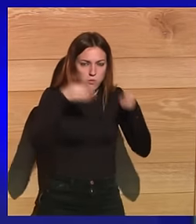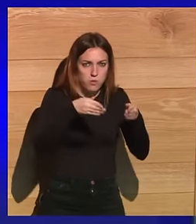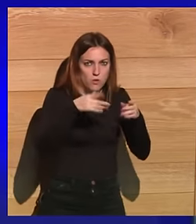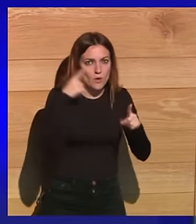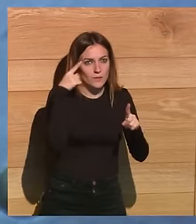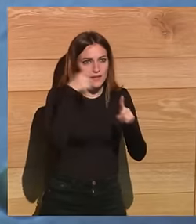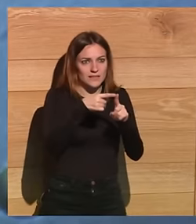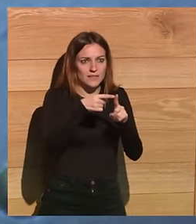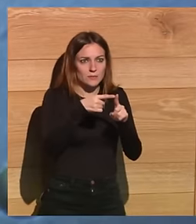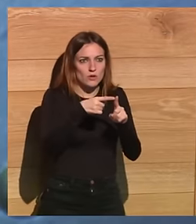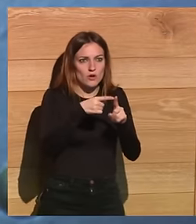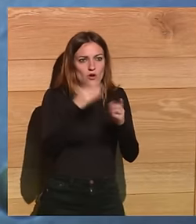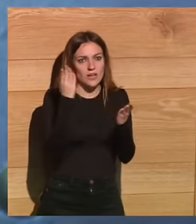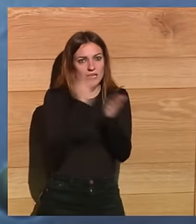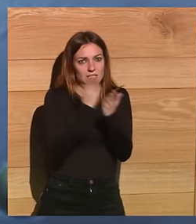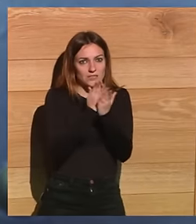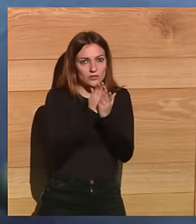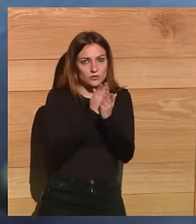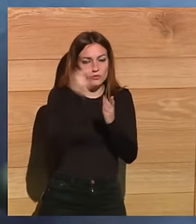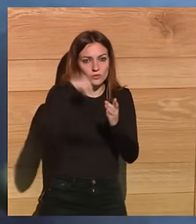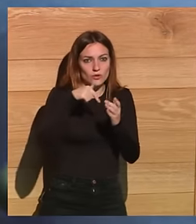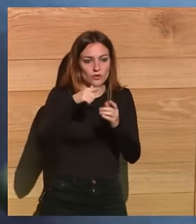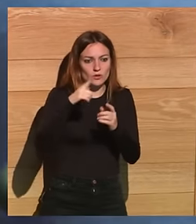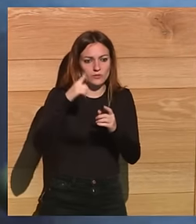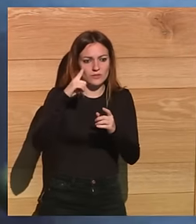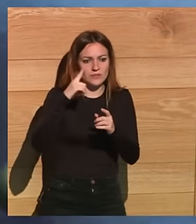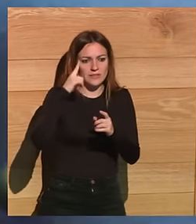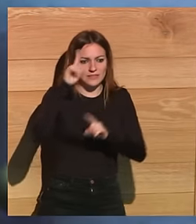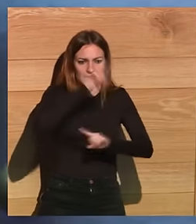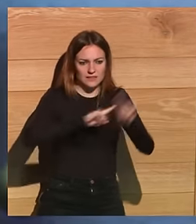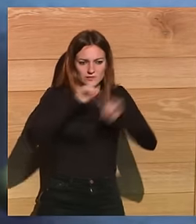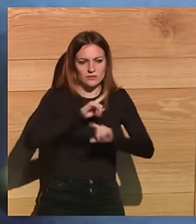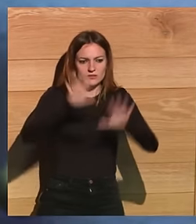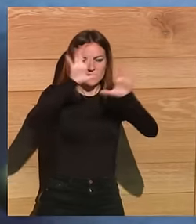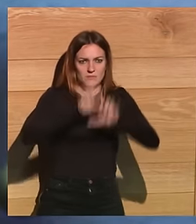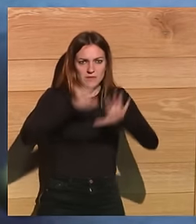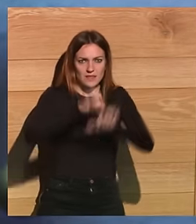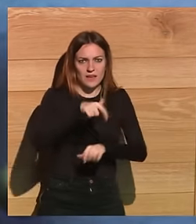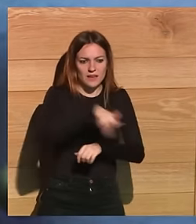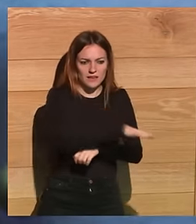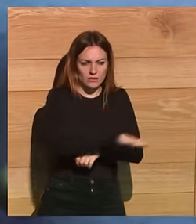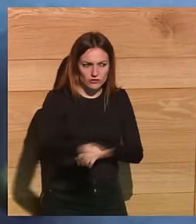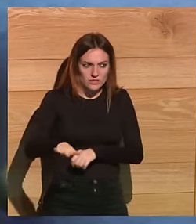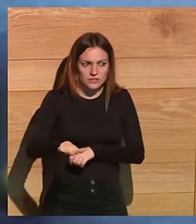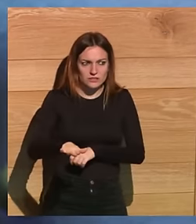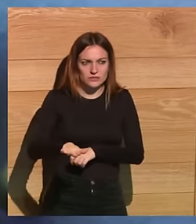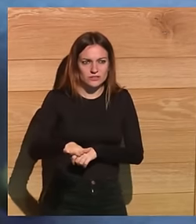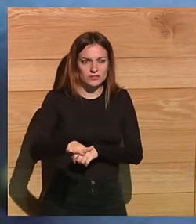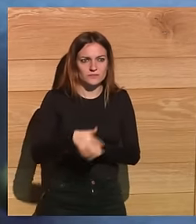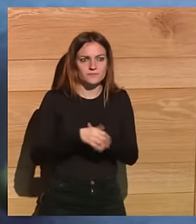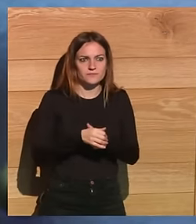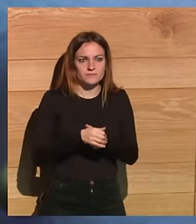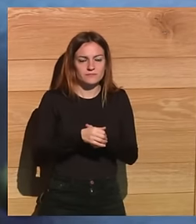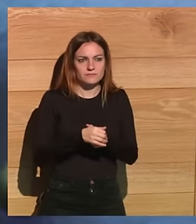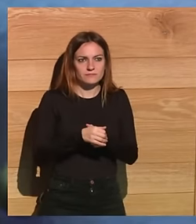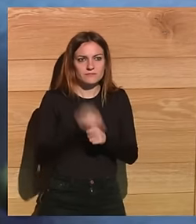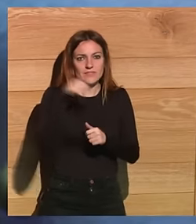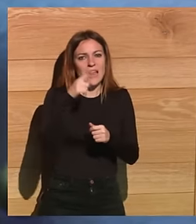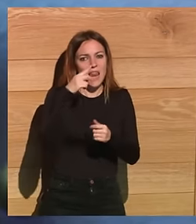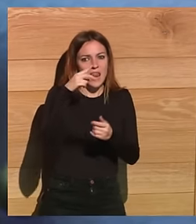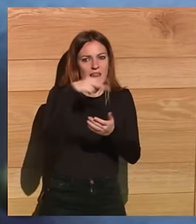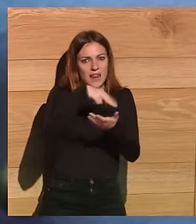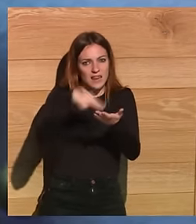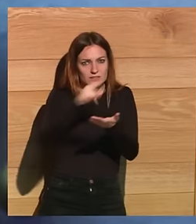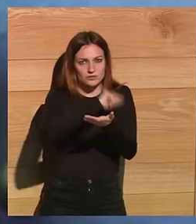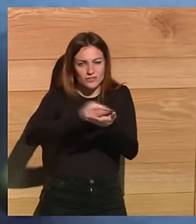los trastornos del aprendizaje en el caso de los niños, es decir, la hiperactividad o trastornos de aprendizaje de la lectoescritura,